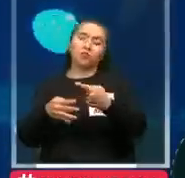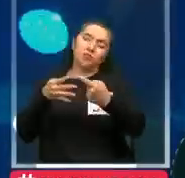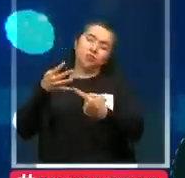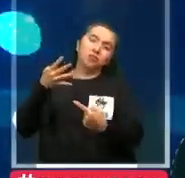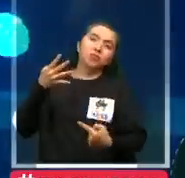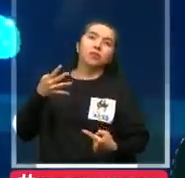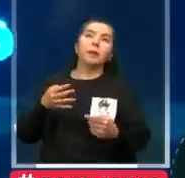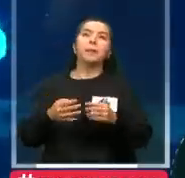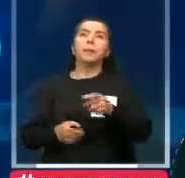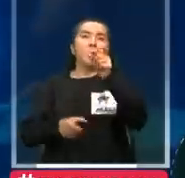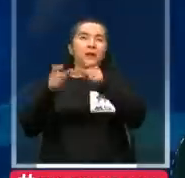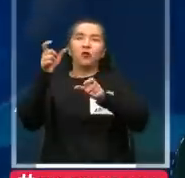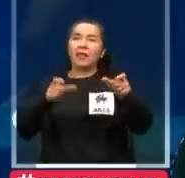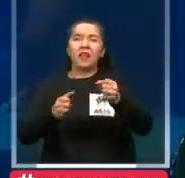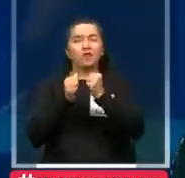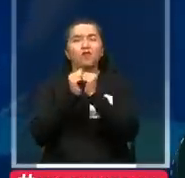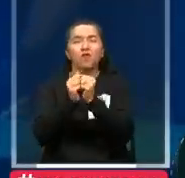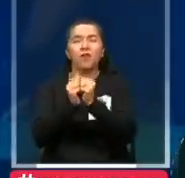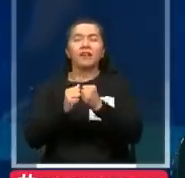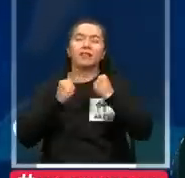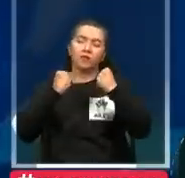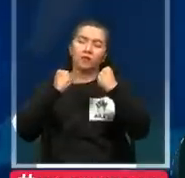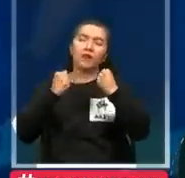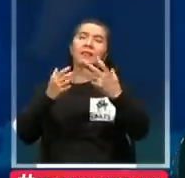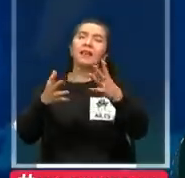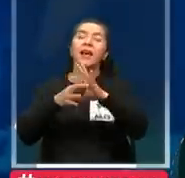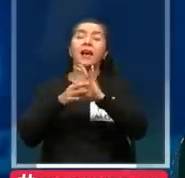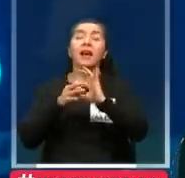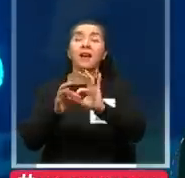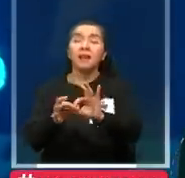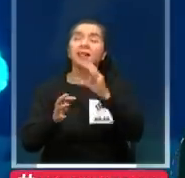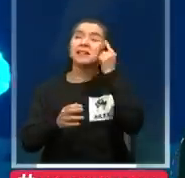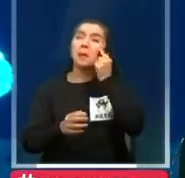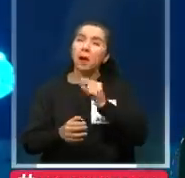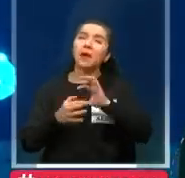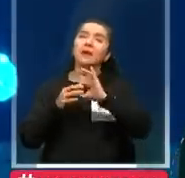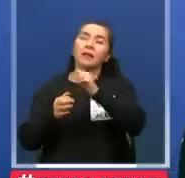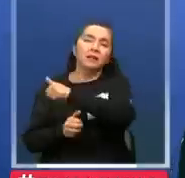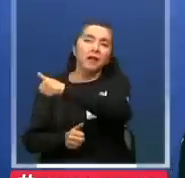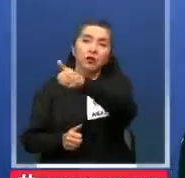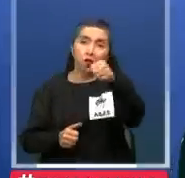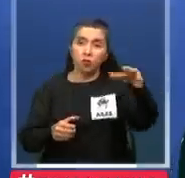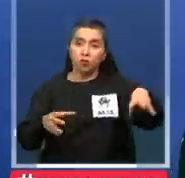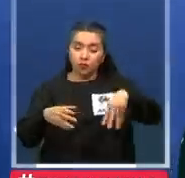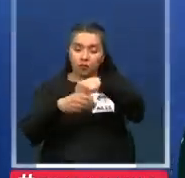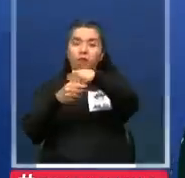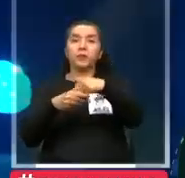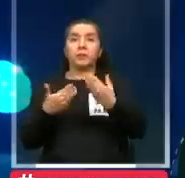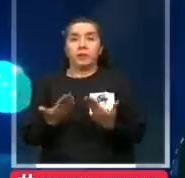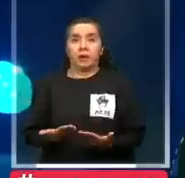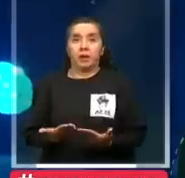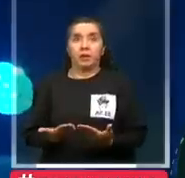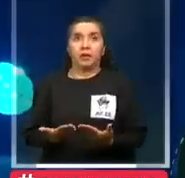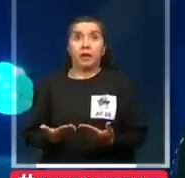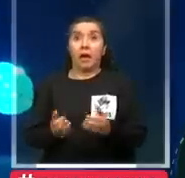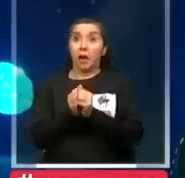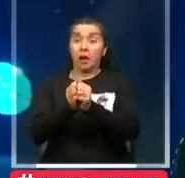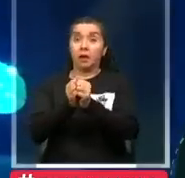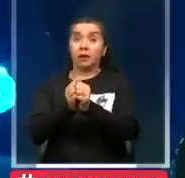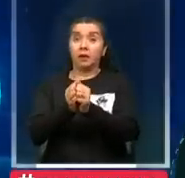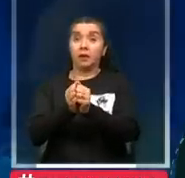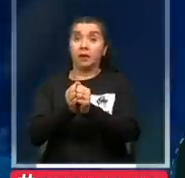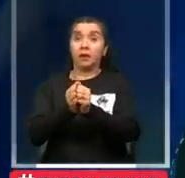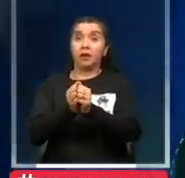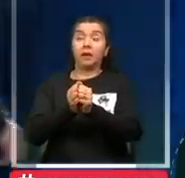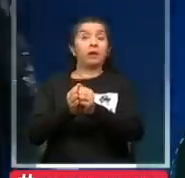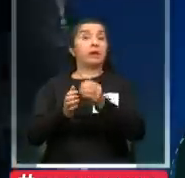ocasiones personales muy fuertes. Gracias, Mario. Gracias a todos. Muchas gracias. Los que forman parte de esto. A ver si nos acompañan. A ver, chicas,